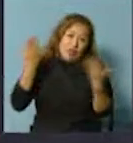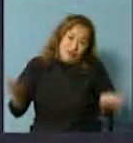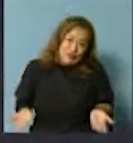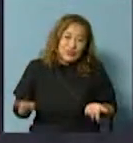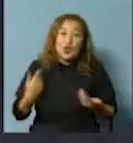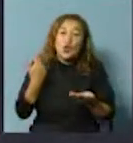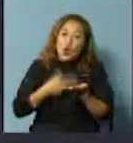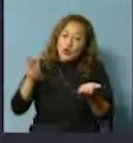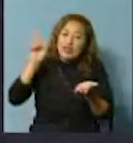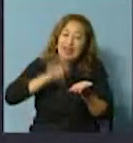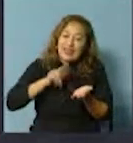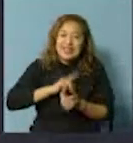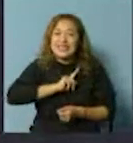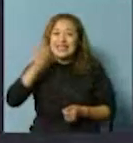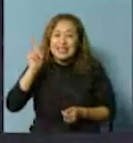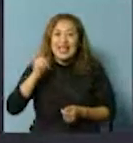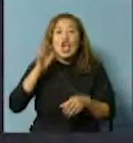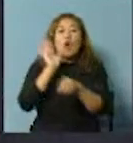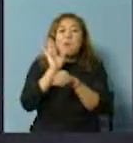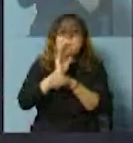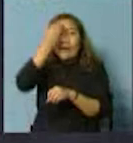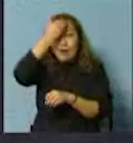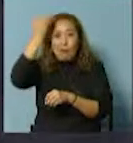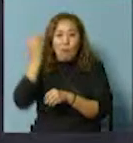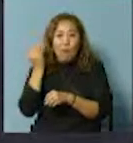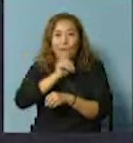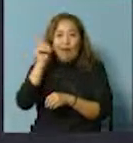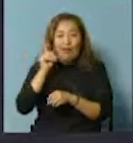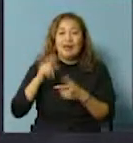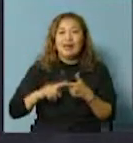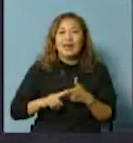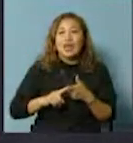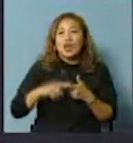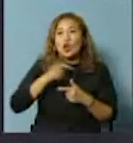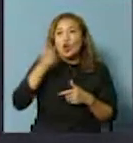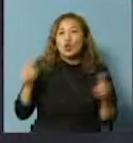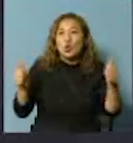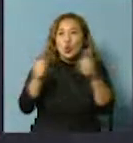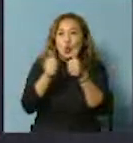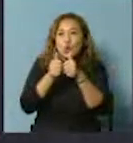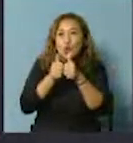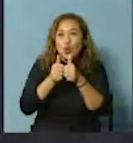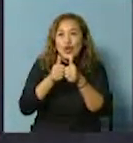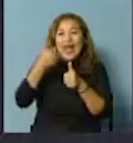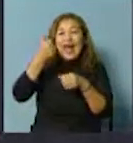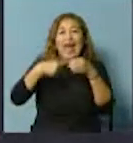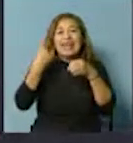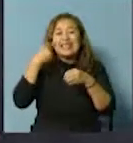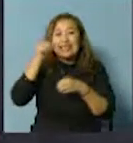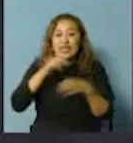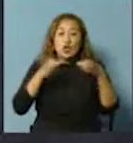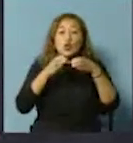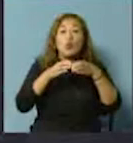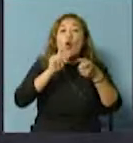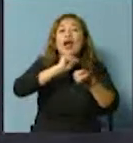repite fórmula estamos hablando del gobernador gerardo morales con el contador público nacional carlos aquí en por el frente